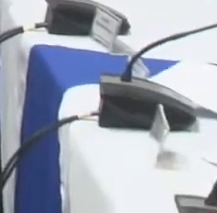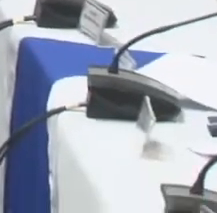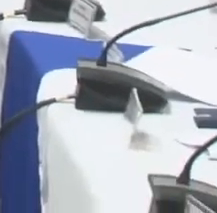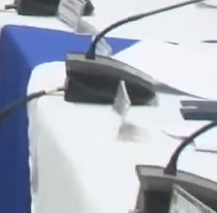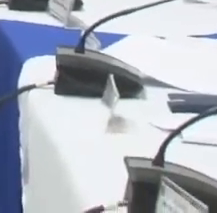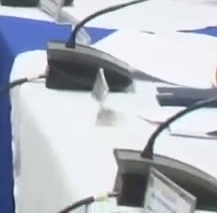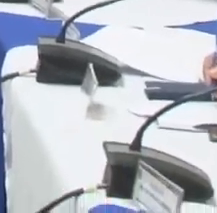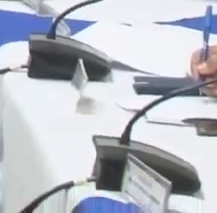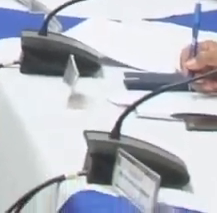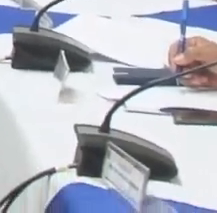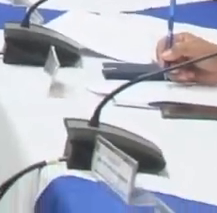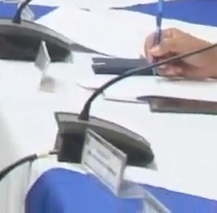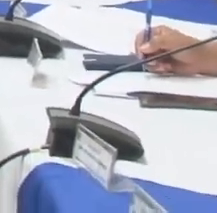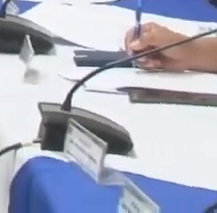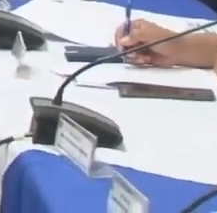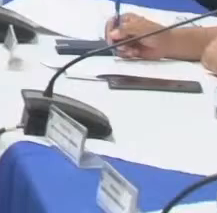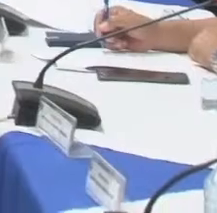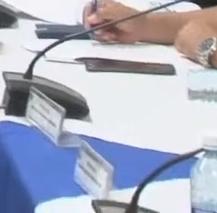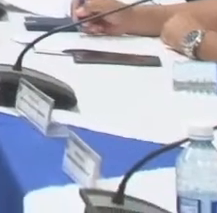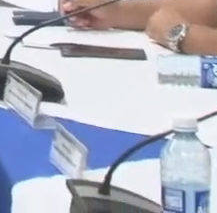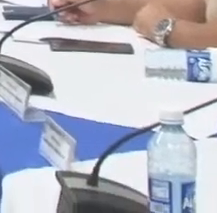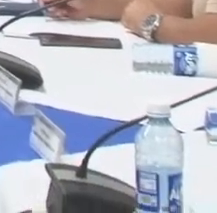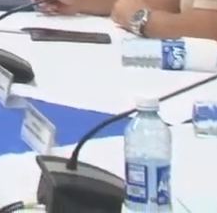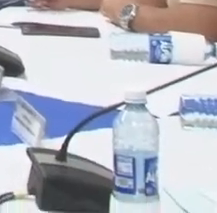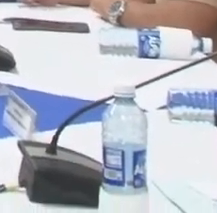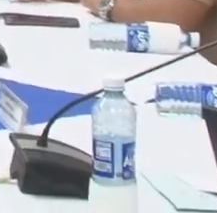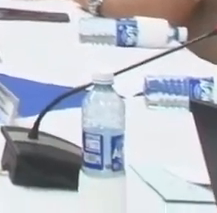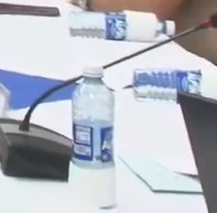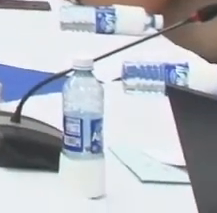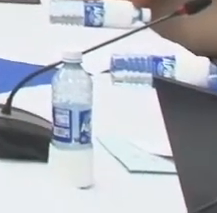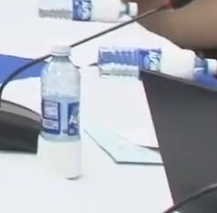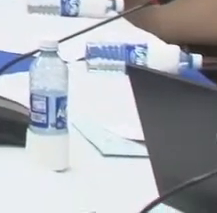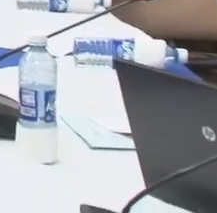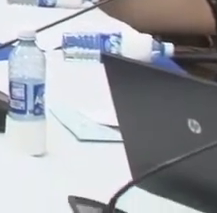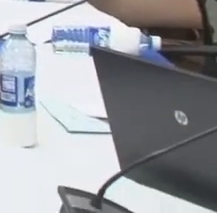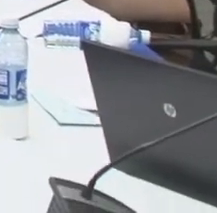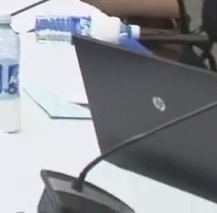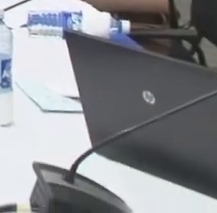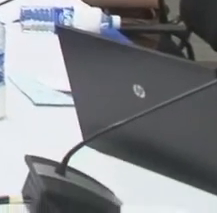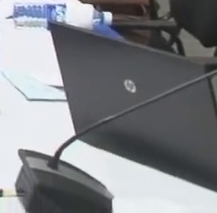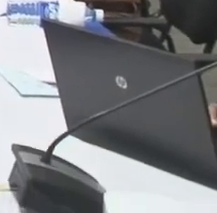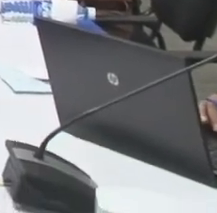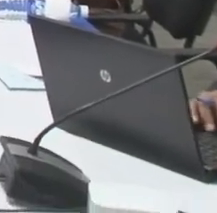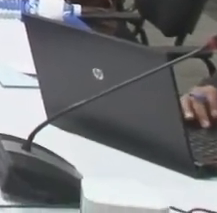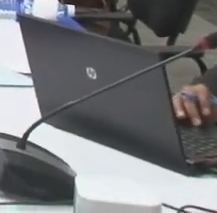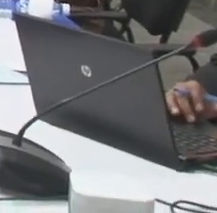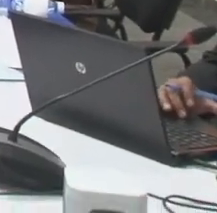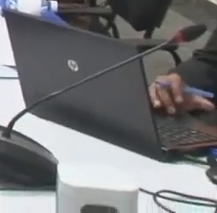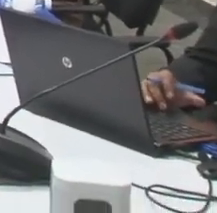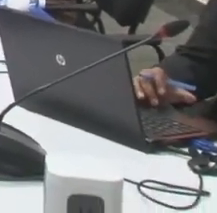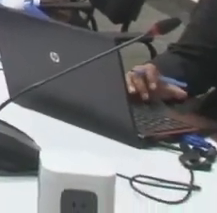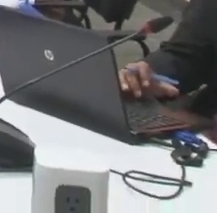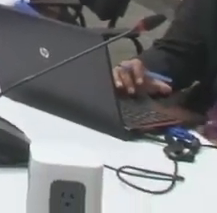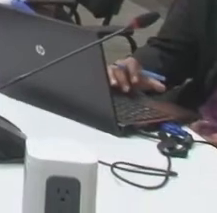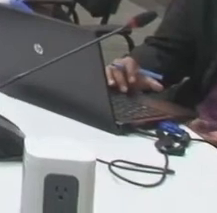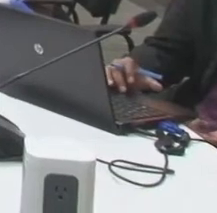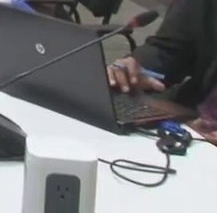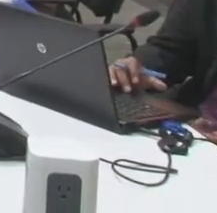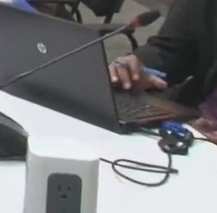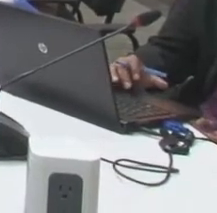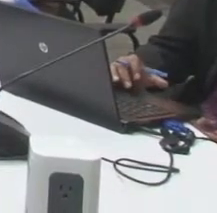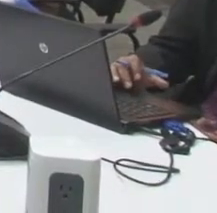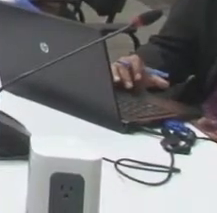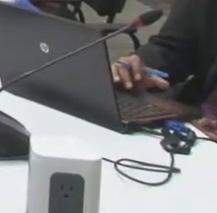de la palabra delito, agregar del delito tráfico ilegal de personas, para especificar que nos